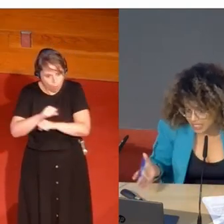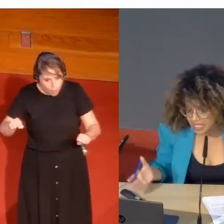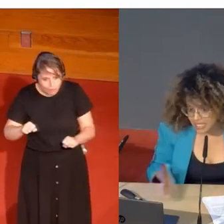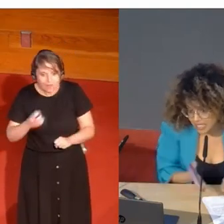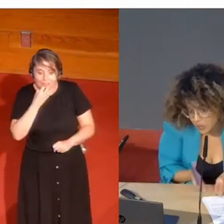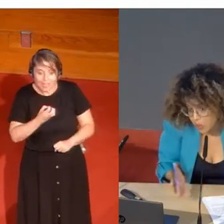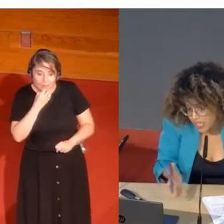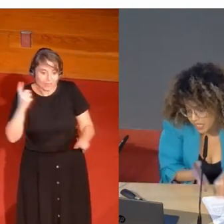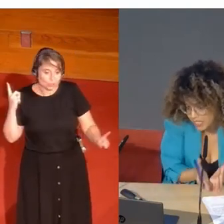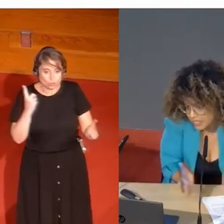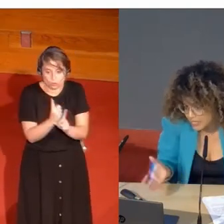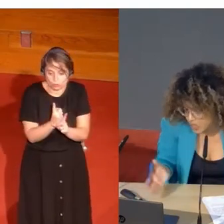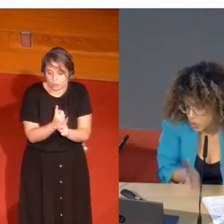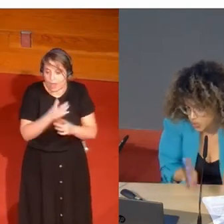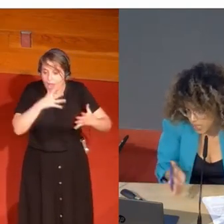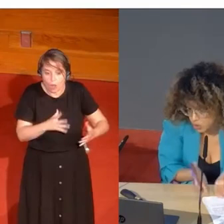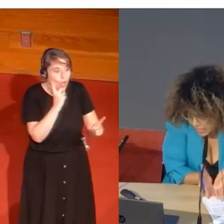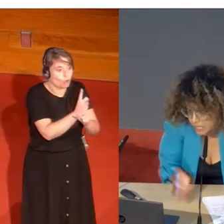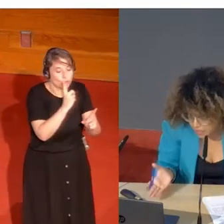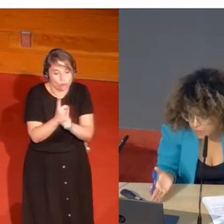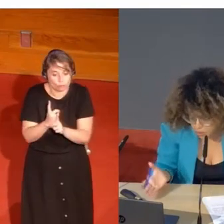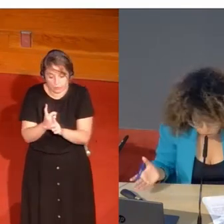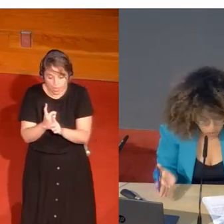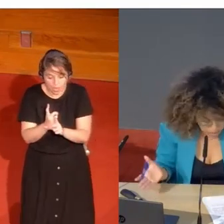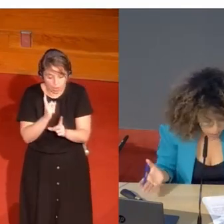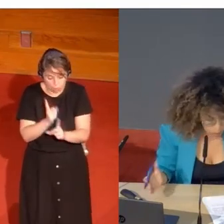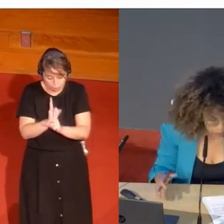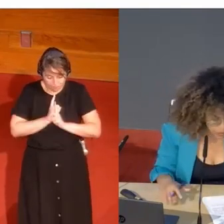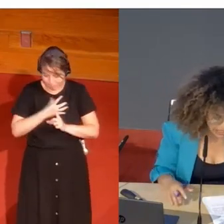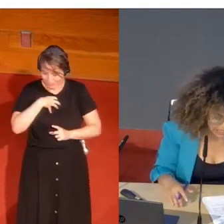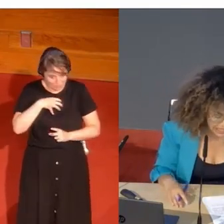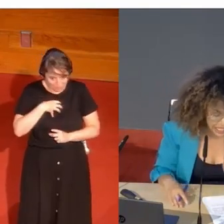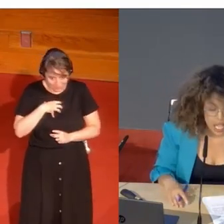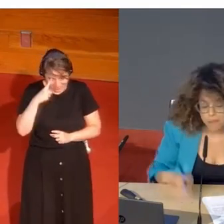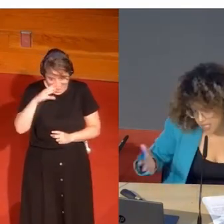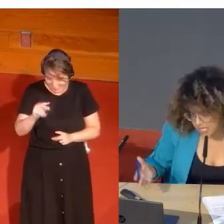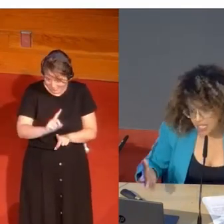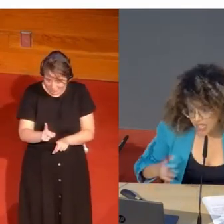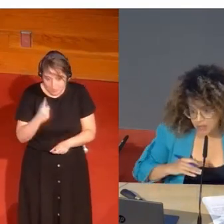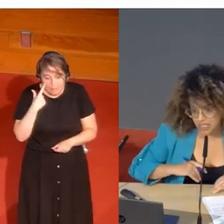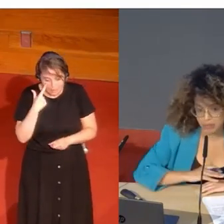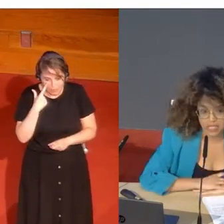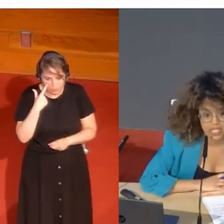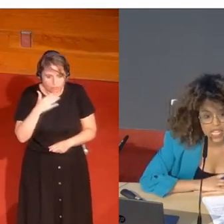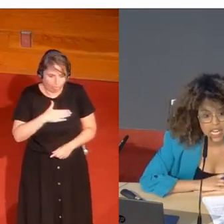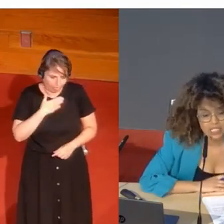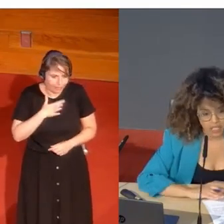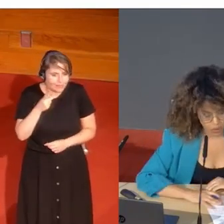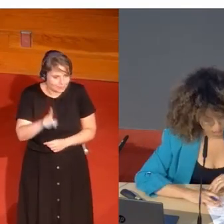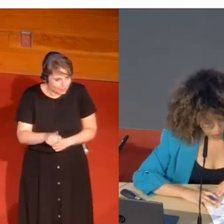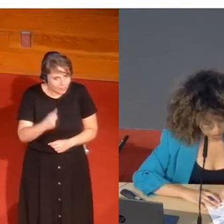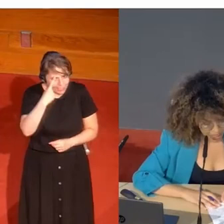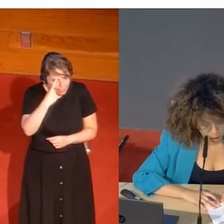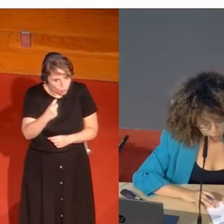pues atentan eh no pueden ir atentando contra contra sí mismos no no sería muy muy inteligente pero desgraciadamente también